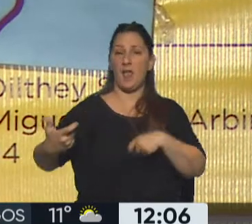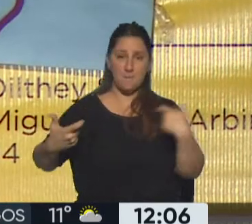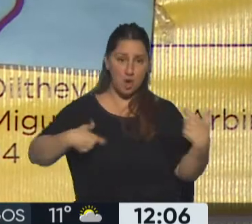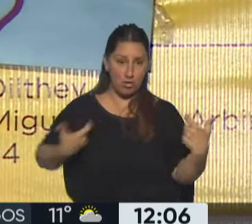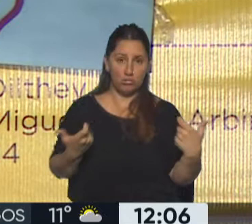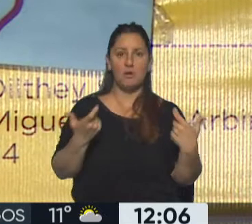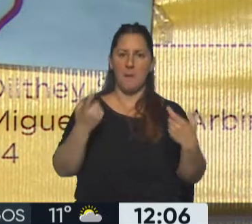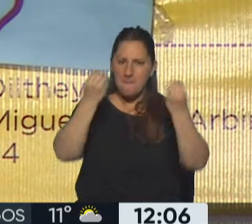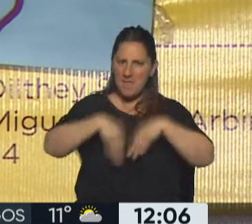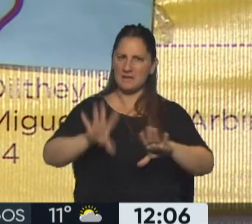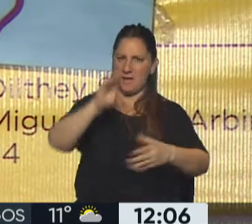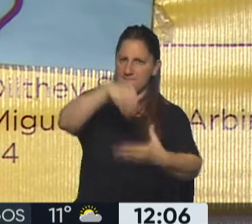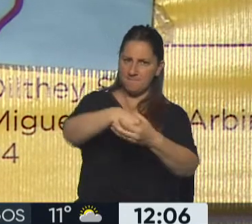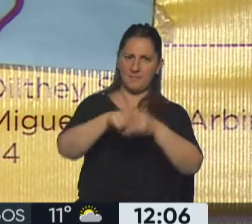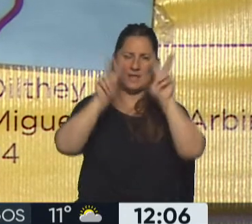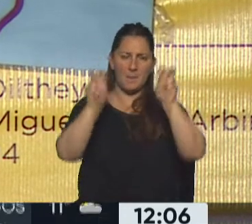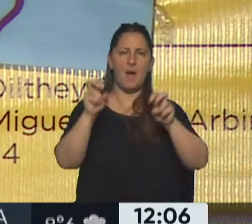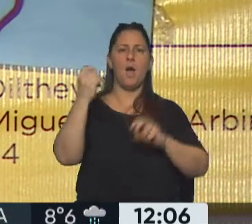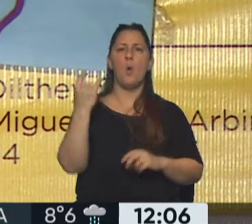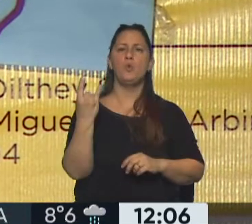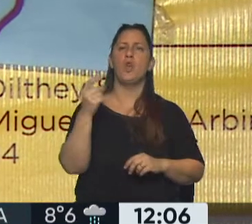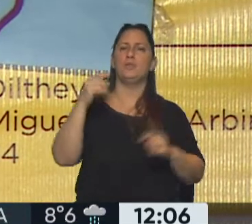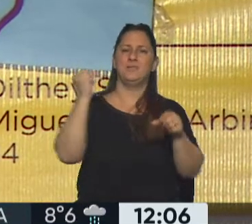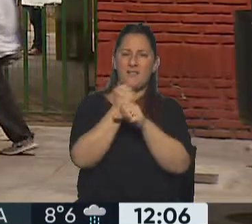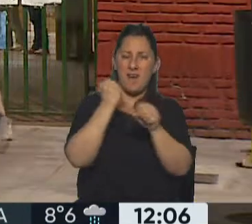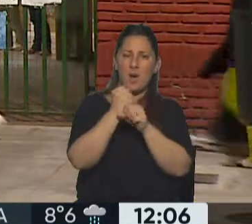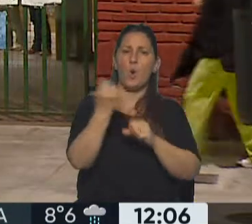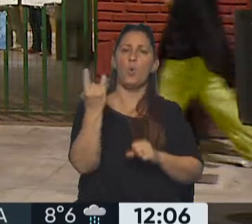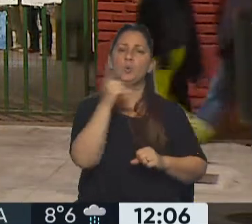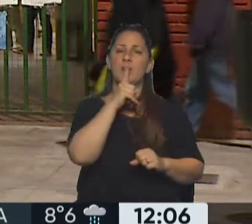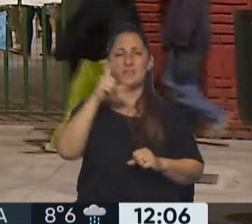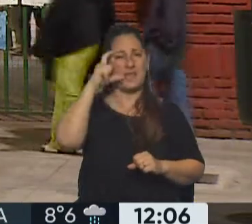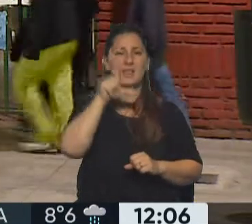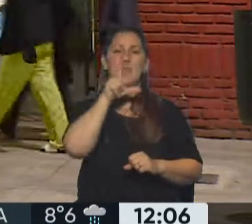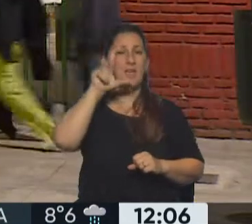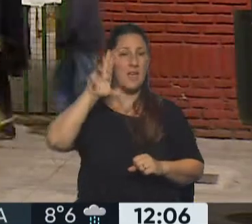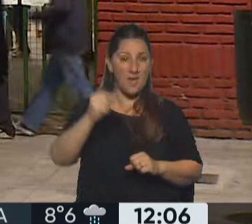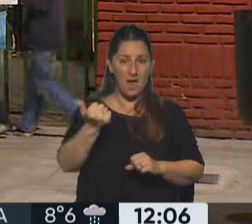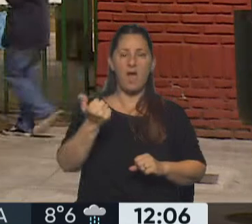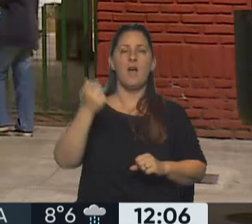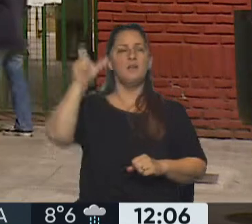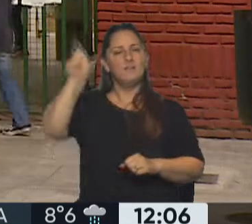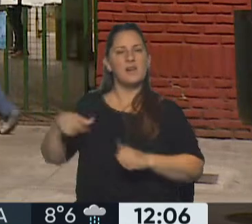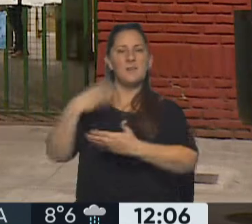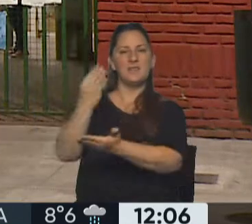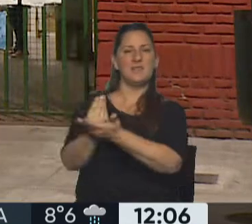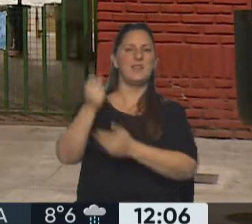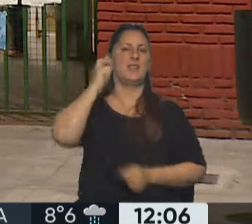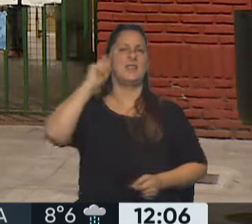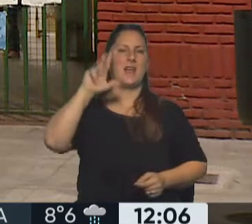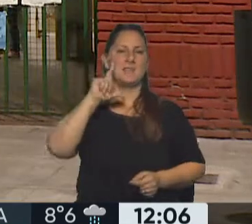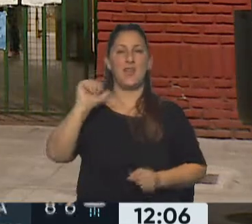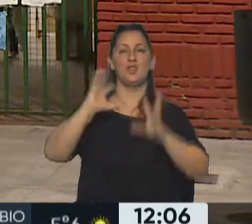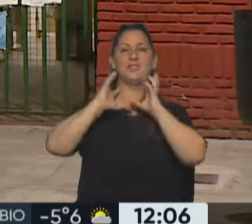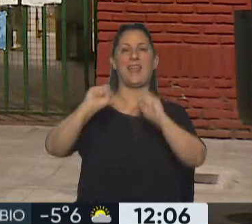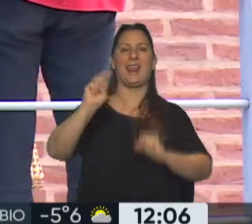toman cartas en el asunto, la Unión de Trabajadores de la Educación, UTCTERA, en este caso en la voz de Angélica Graciano, la secretaria general, a